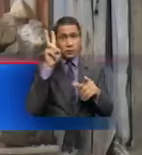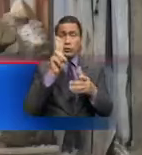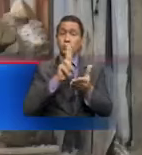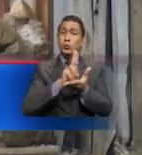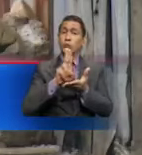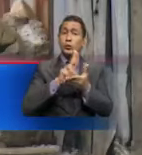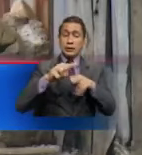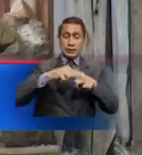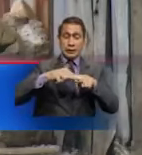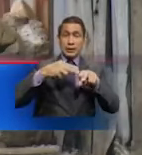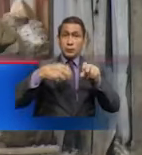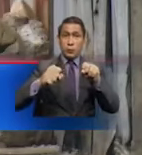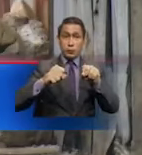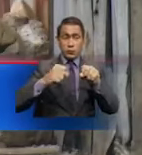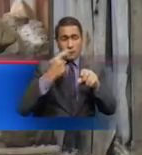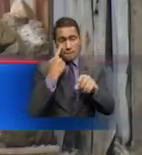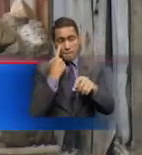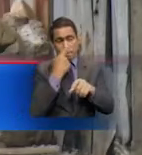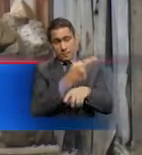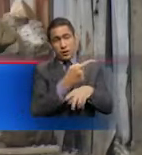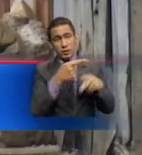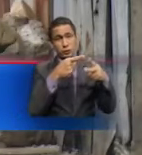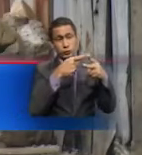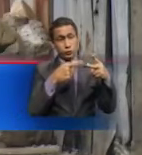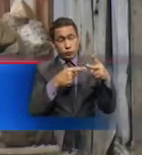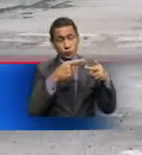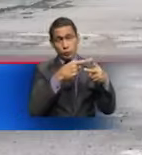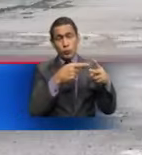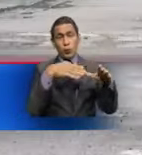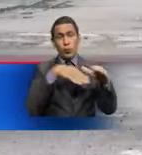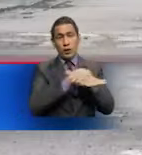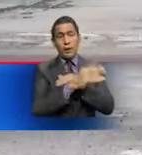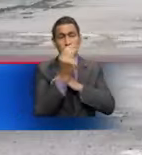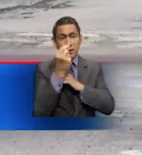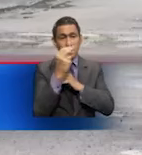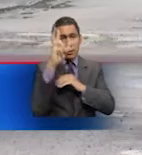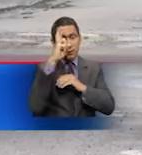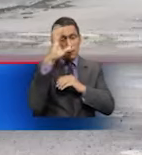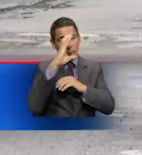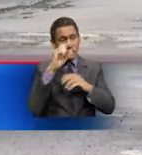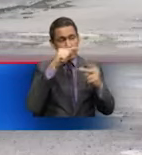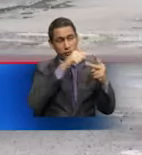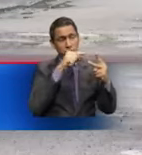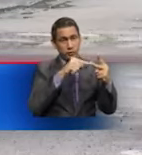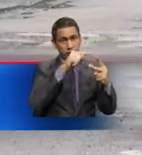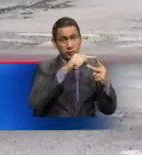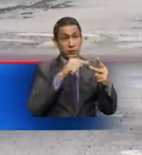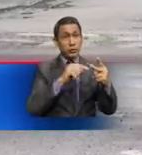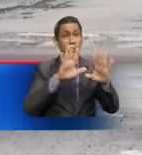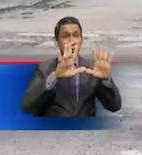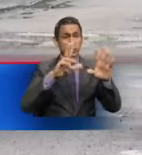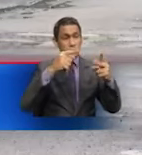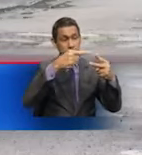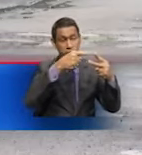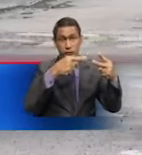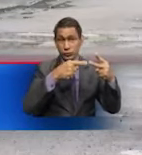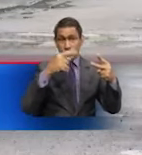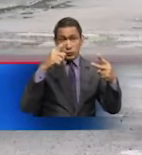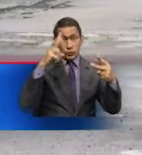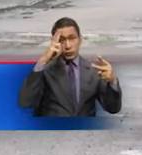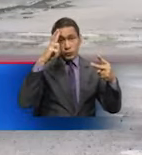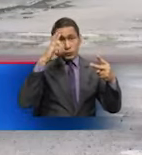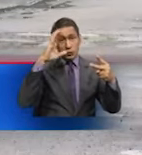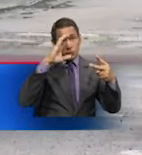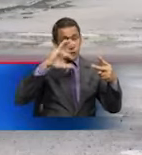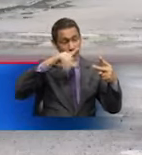una tricimoto se percataron que tenían dinero y los interceptaron. Como no se dejaron robar, le dispararon. ¿Se